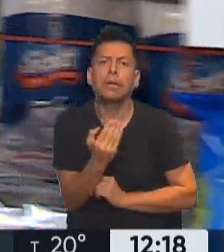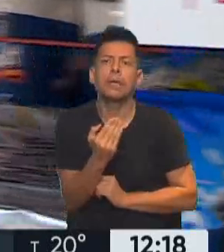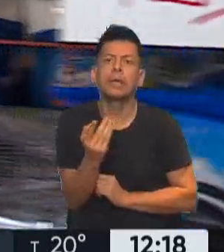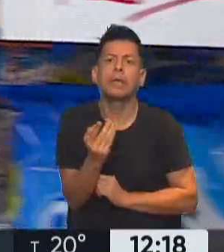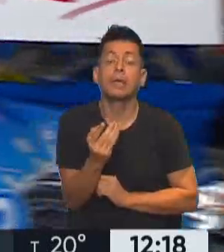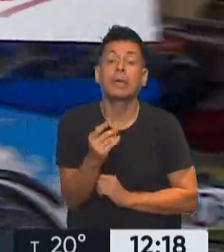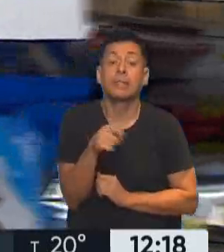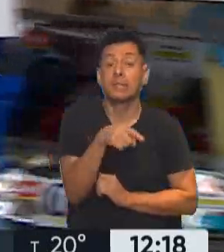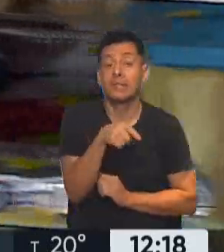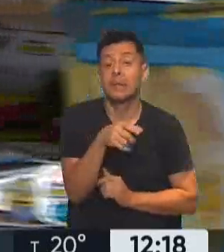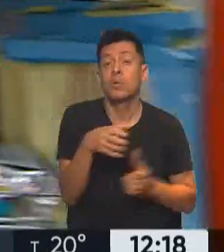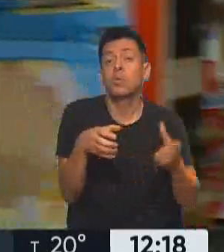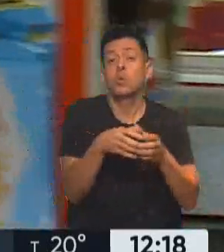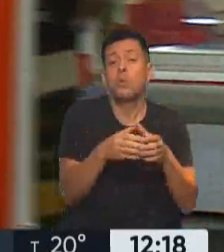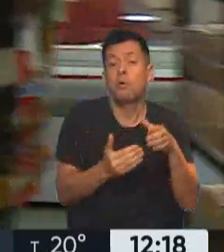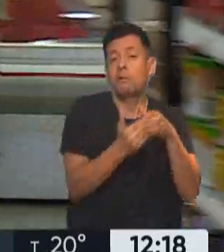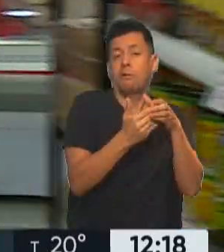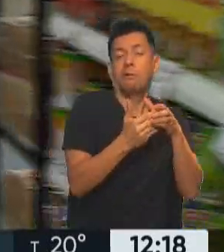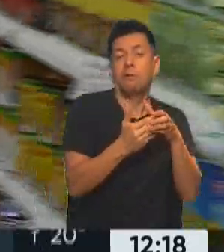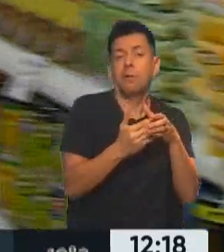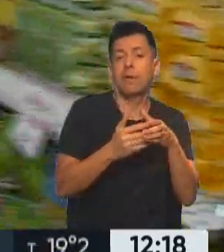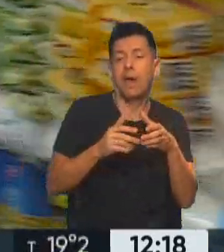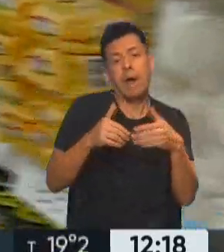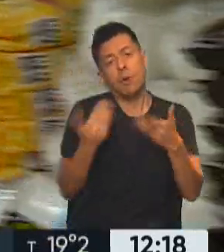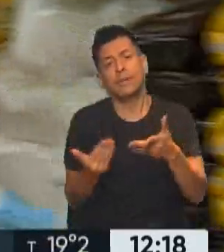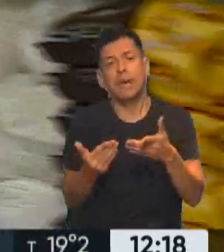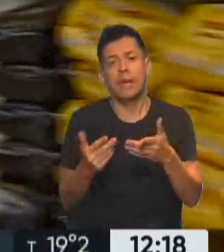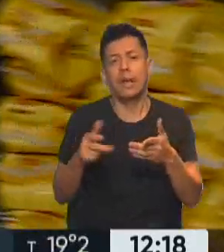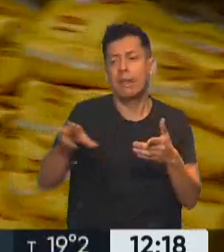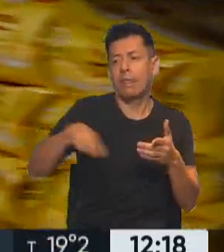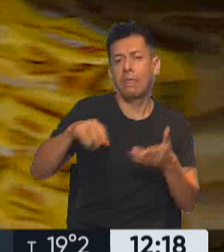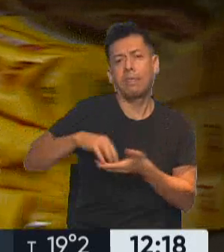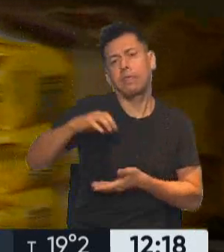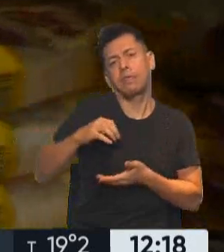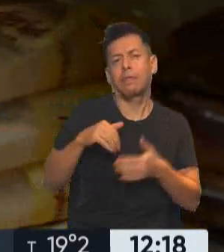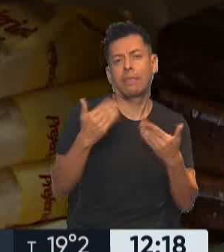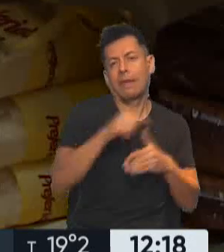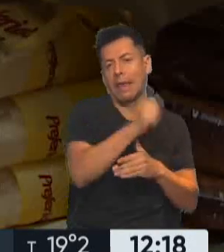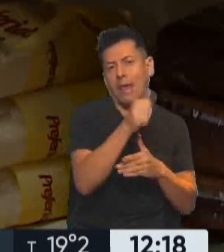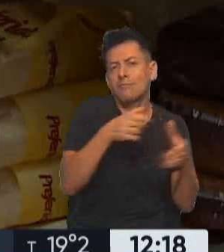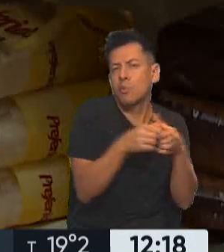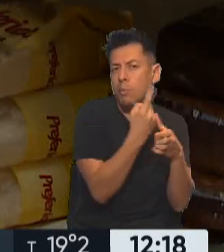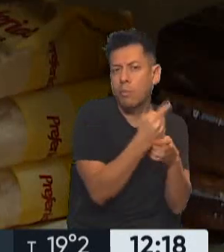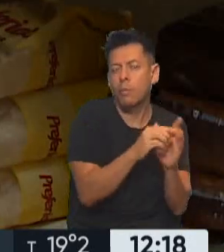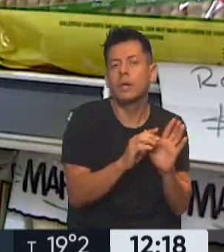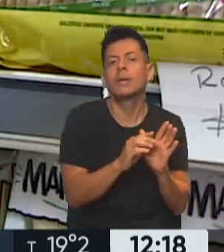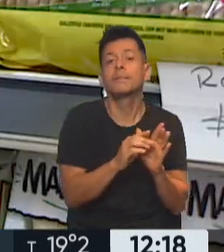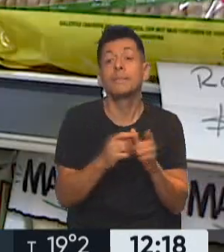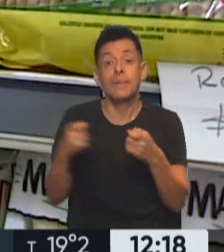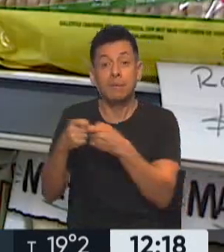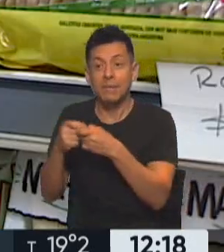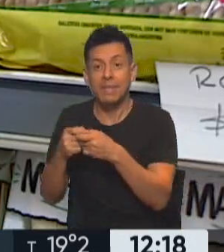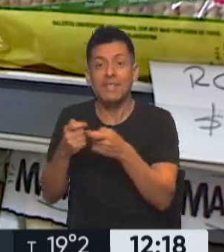esa renta grupos concentrados. Nosotros entendemos que las pymes vivimos del mercado interno